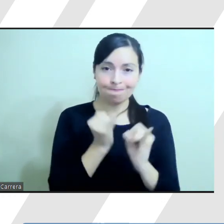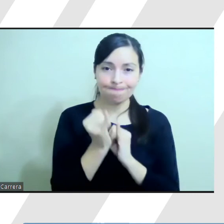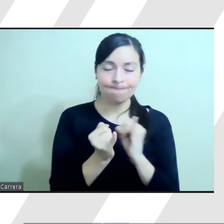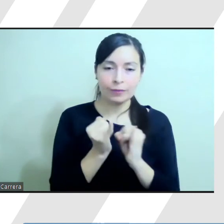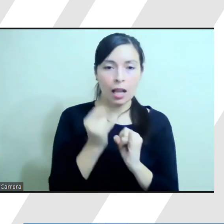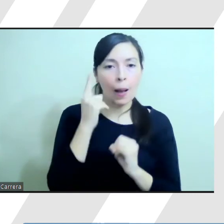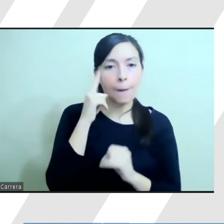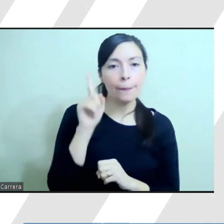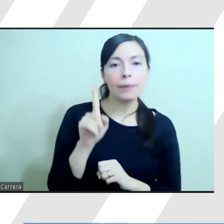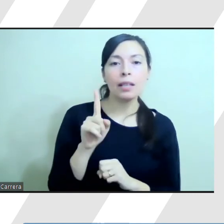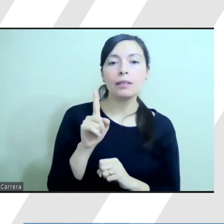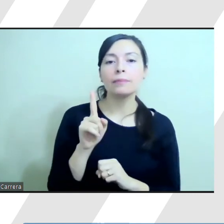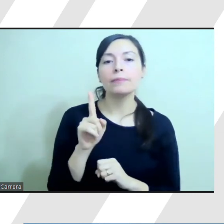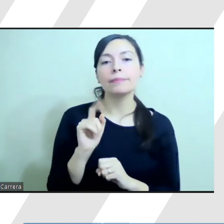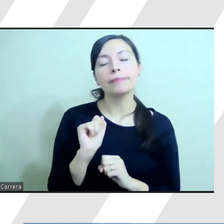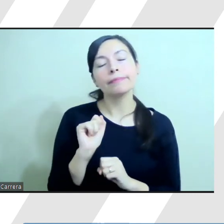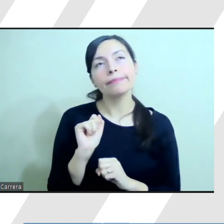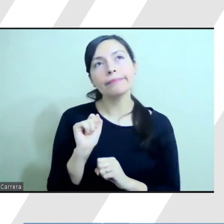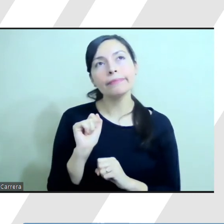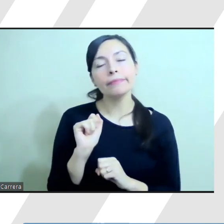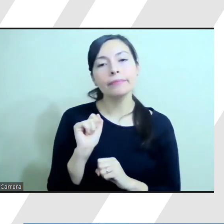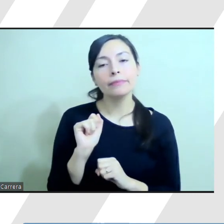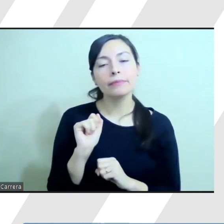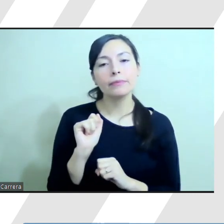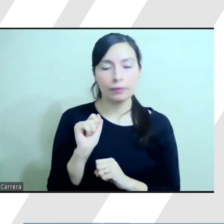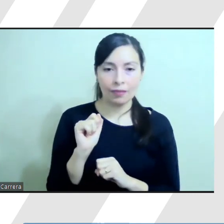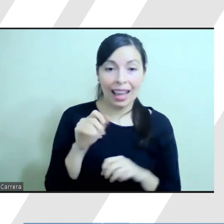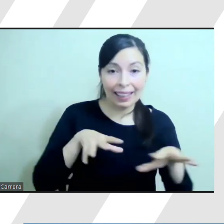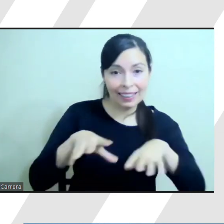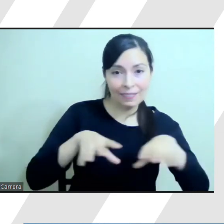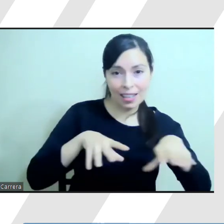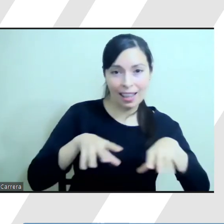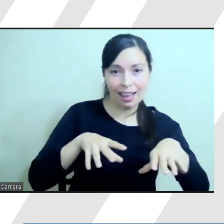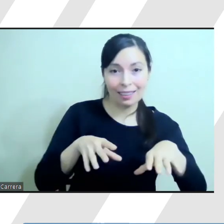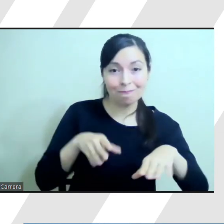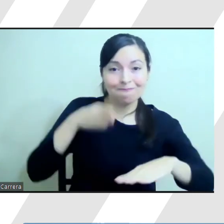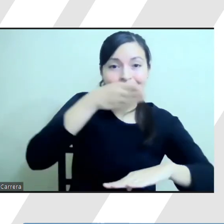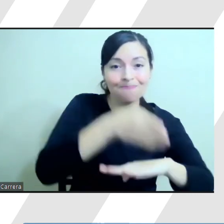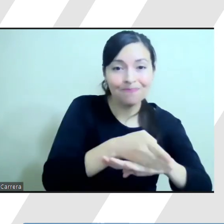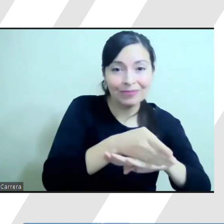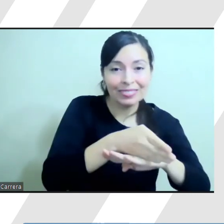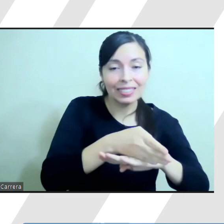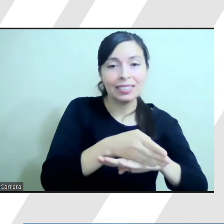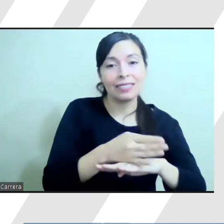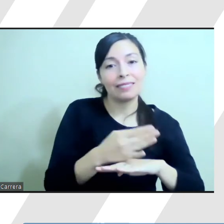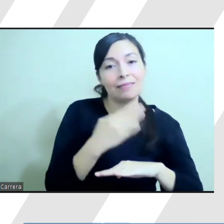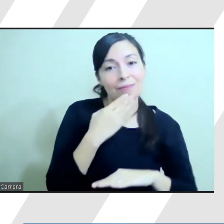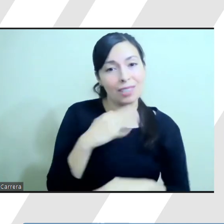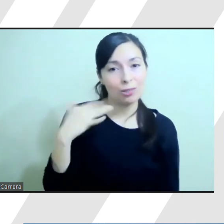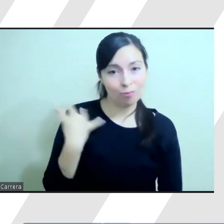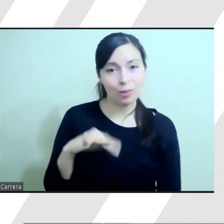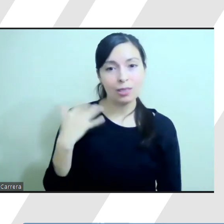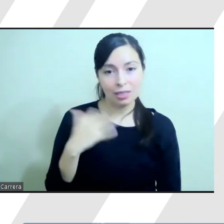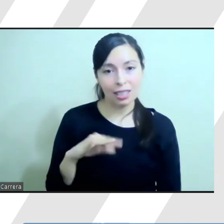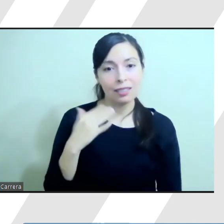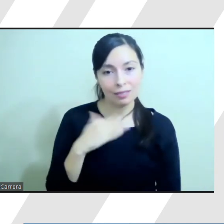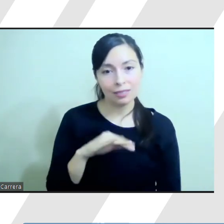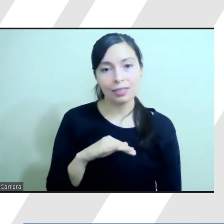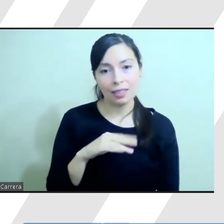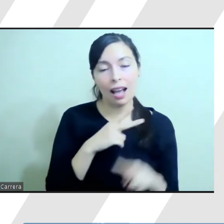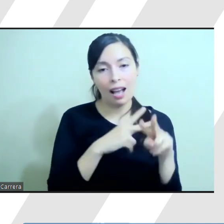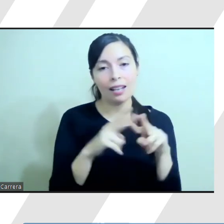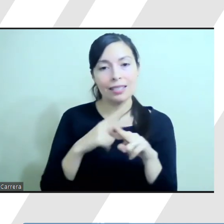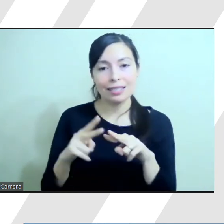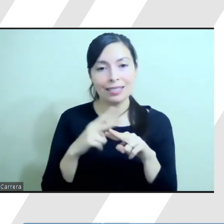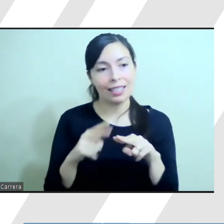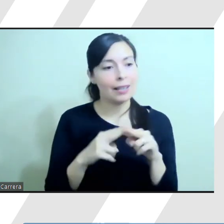en algunos casos las actividades presenciales son imprescindibles para en realidad poder hacer una